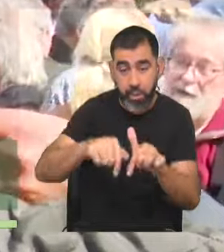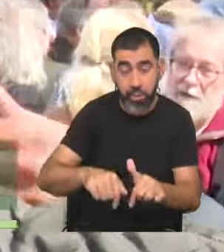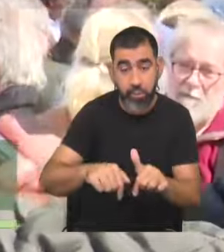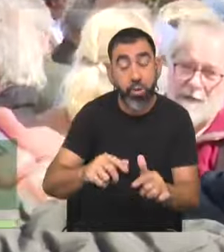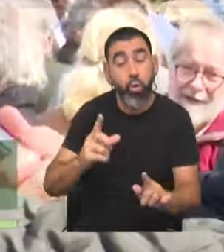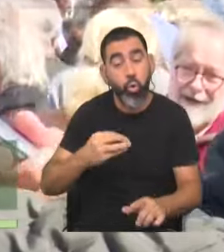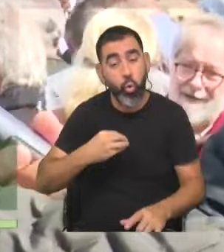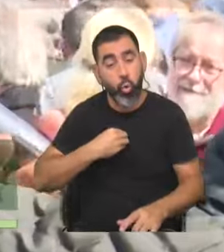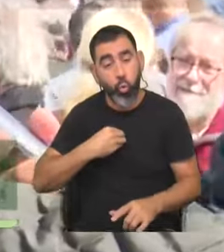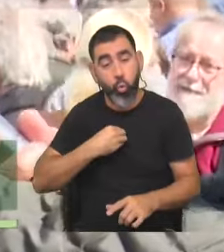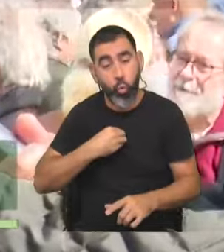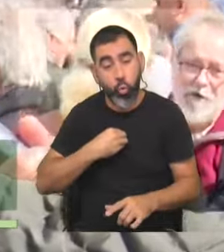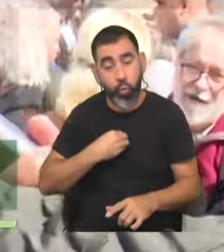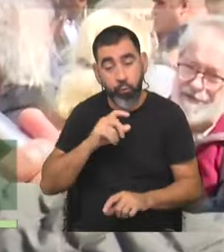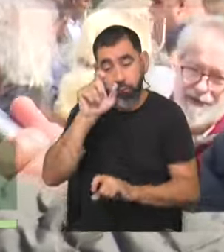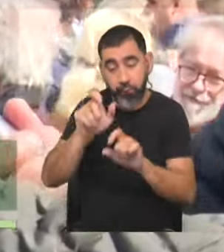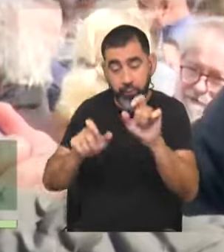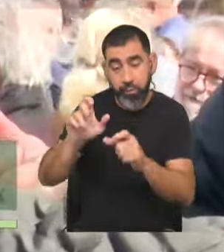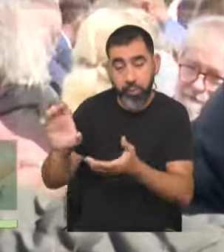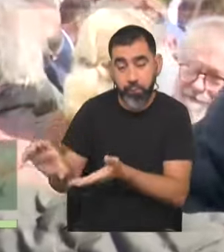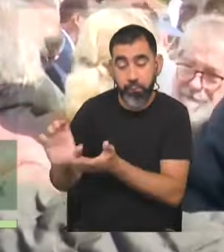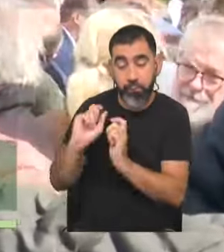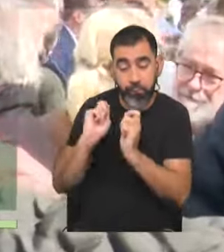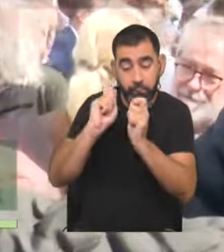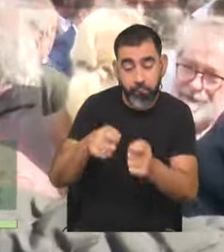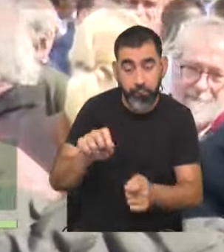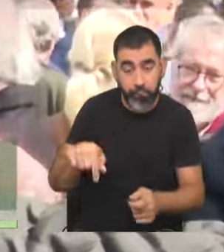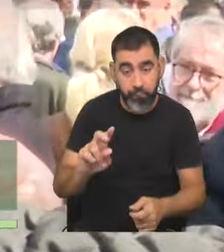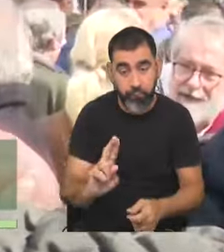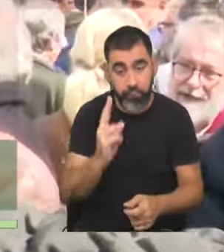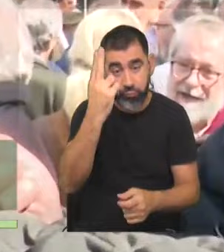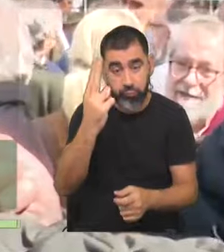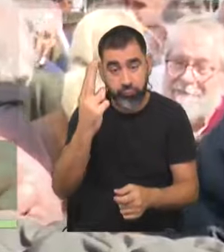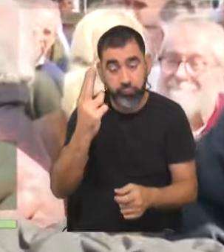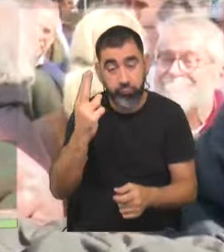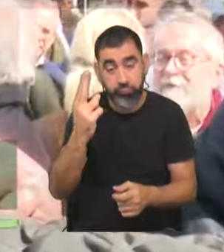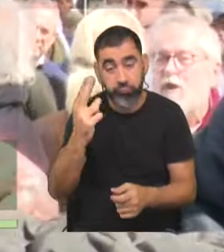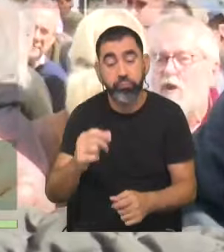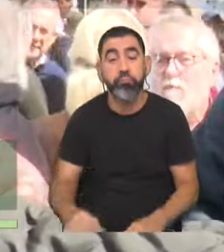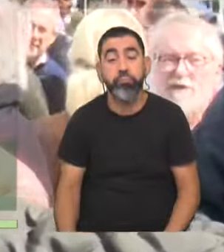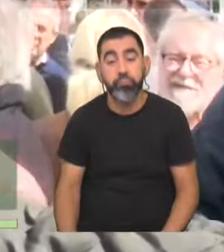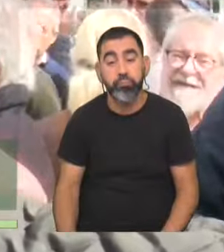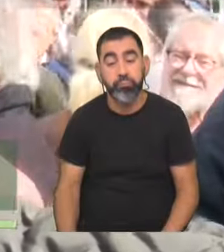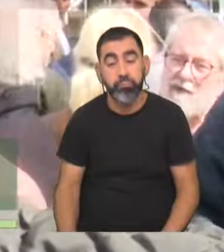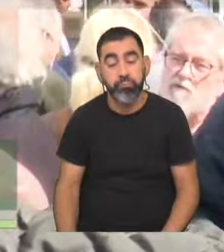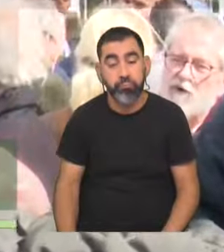confianza que esos capitales se encuentran en la inversión en el Uruguay genera una un volumen de de